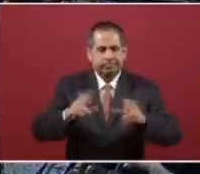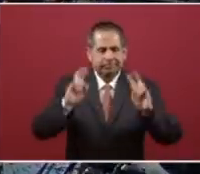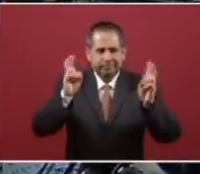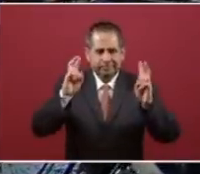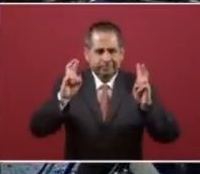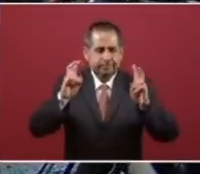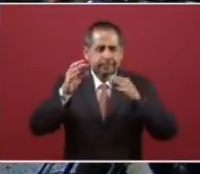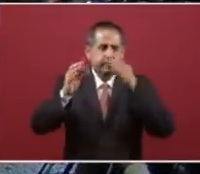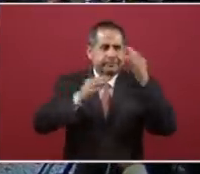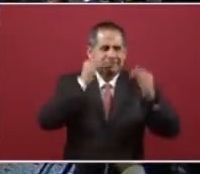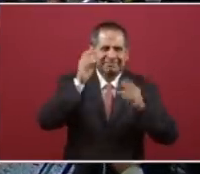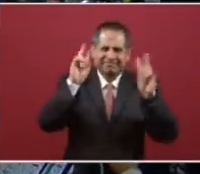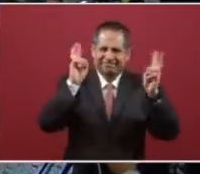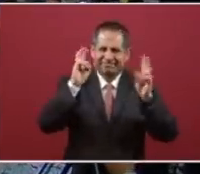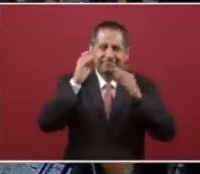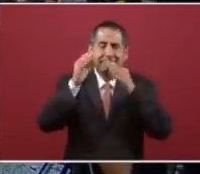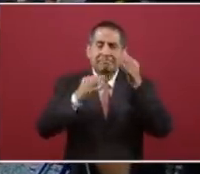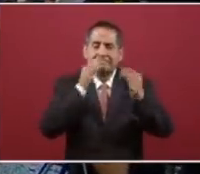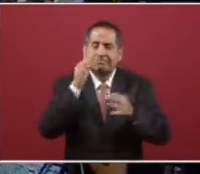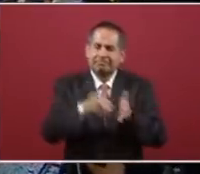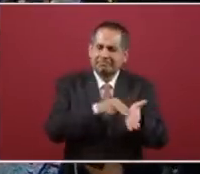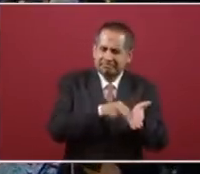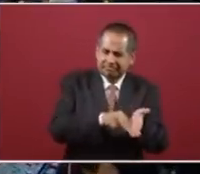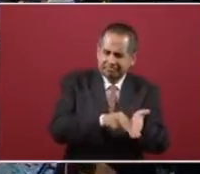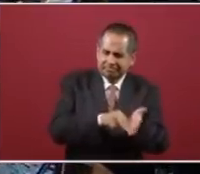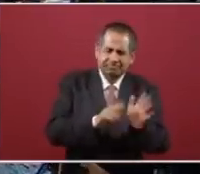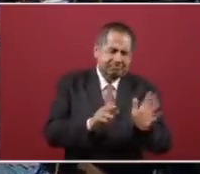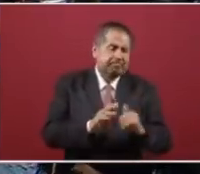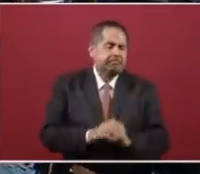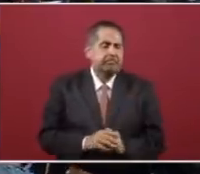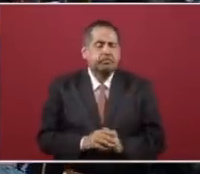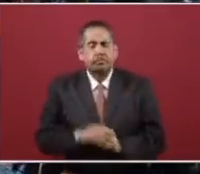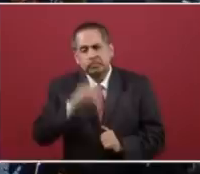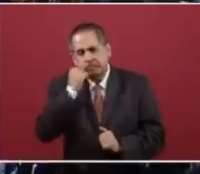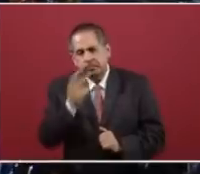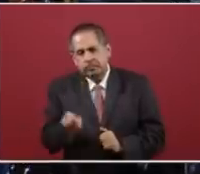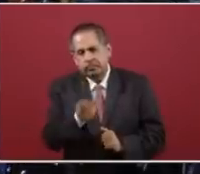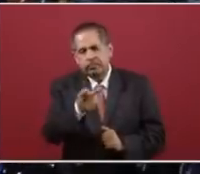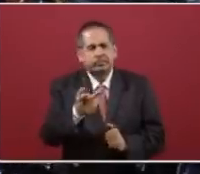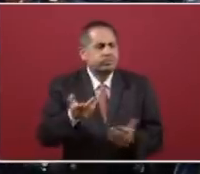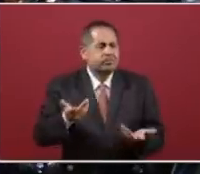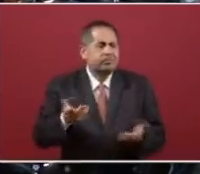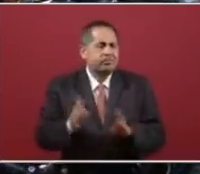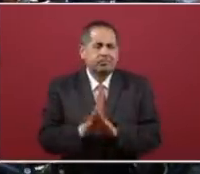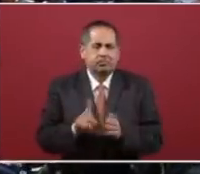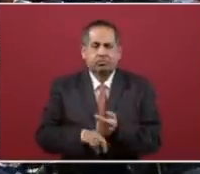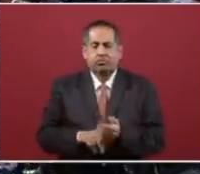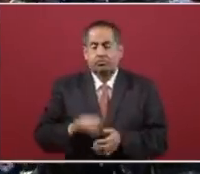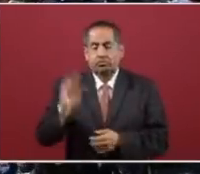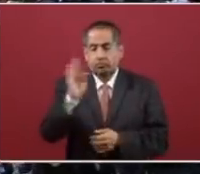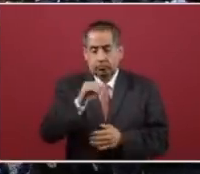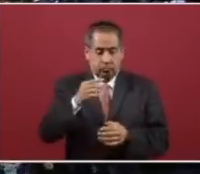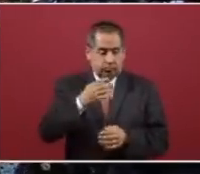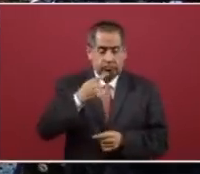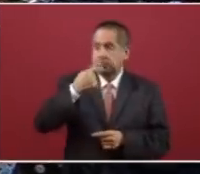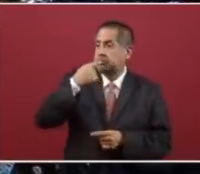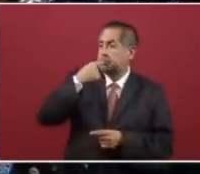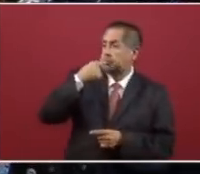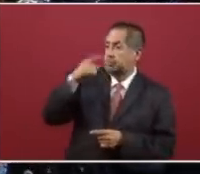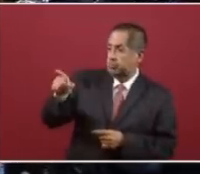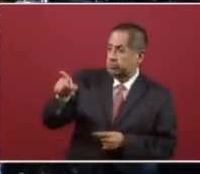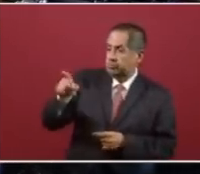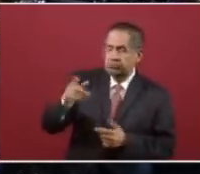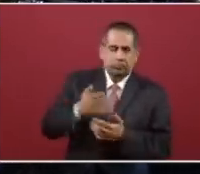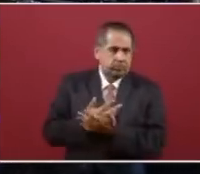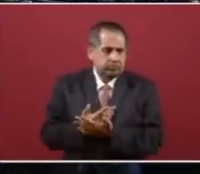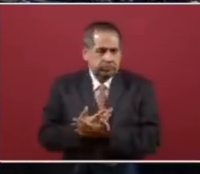presentan el día de hoy quiero preguntarles si quede claro para la gente si una vez que se presenta esta denuncia y todavía es que no se ha dado